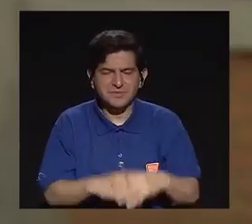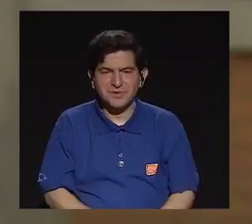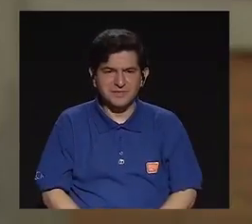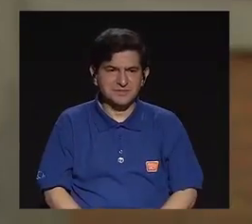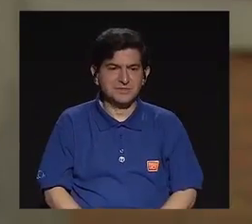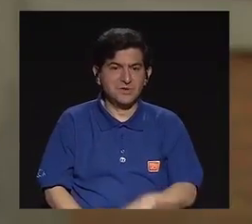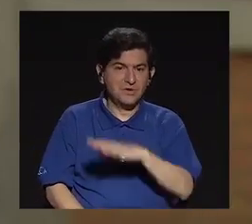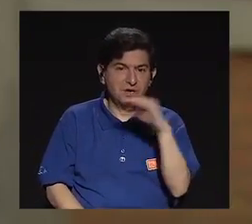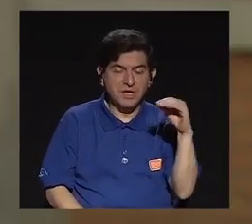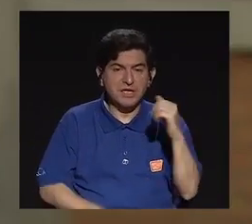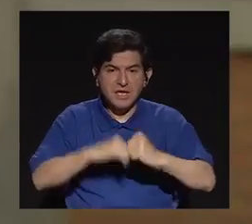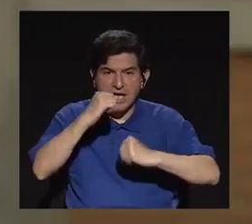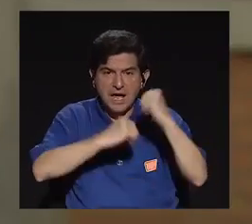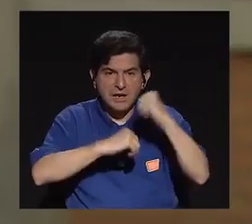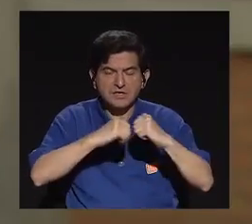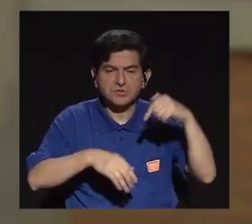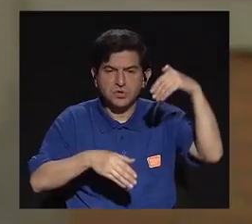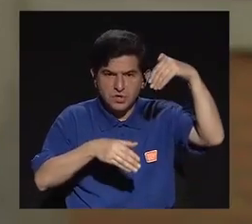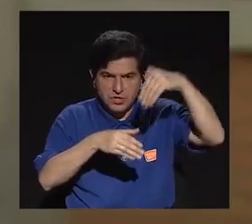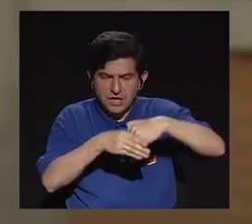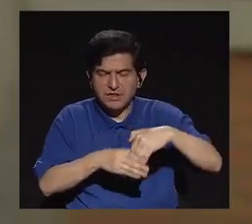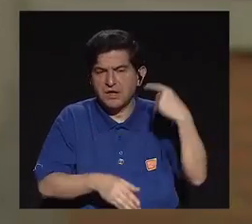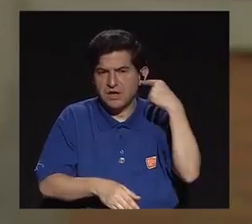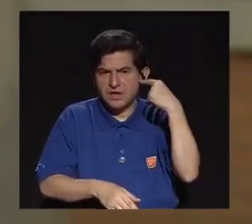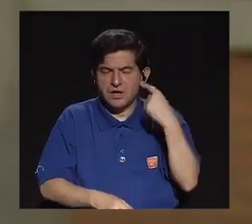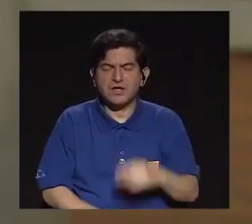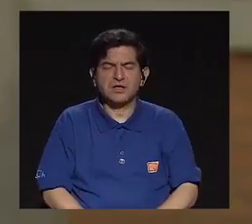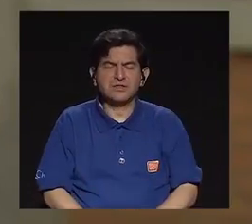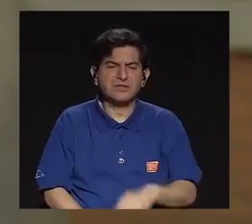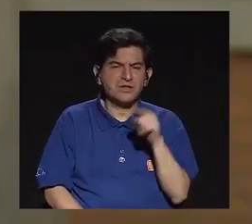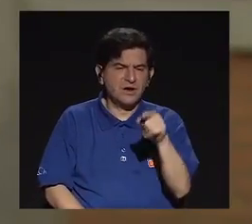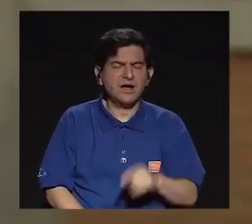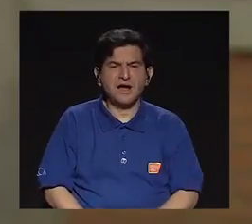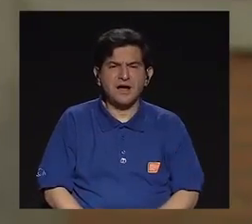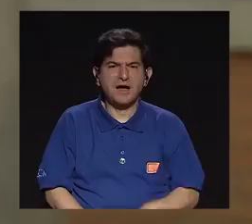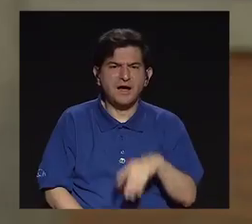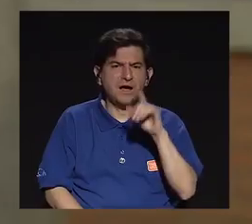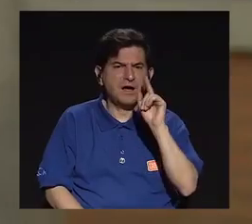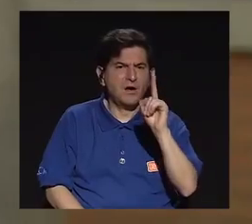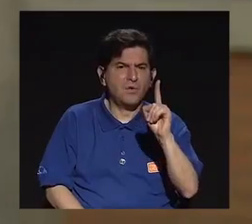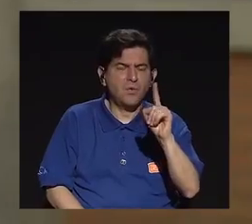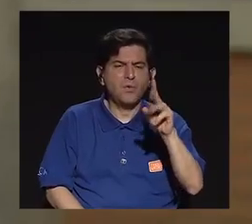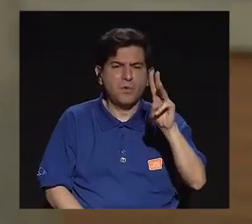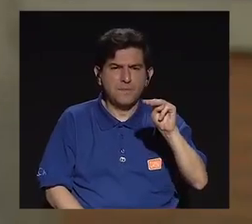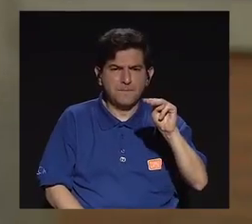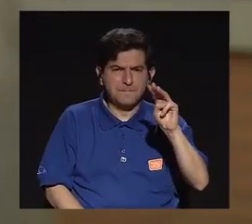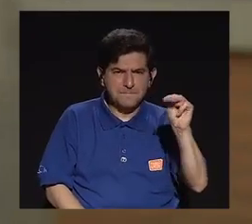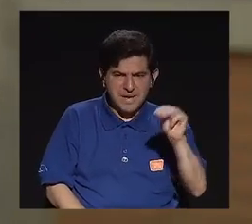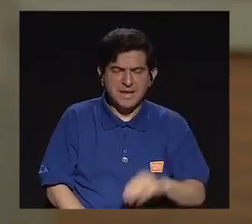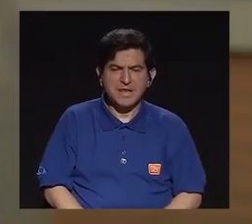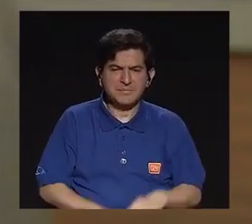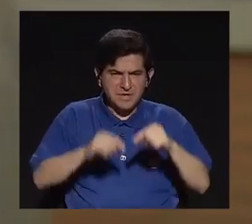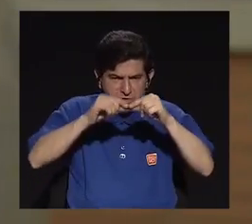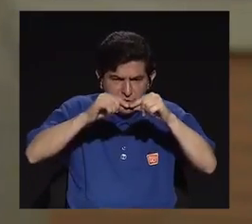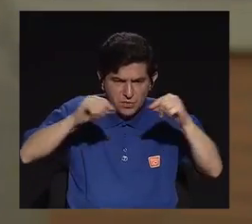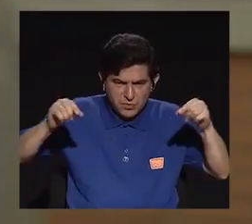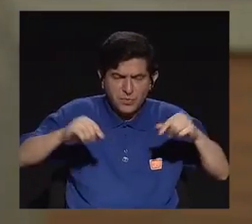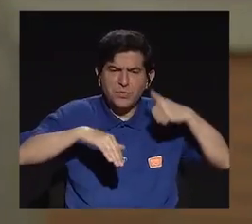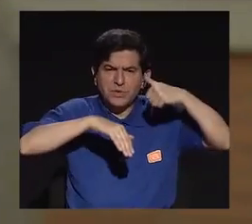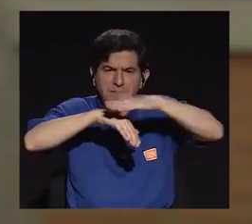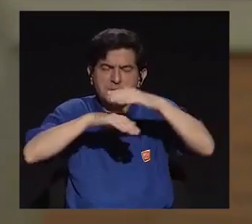Al vestíbulo y a lo que es la estructura del oído interno, le llega sangre por la arteria laberíntica, que es una arteria de 1 milímetro de calibre. Si esa